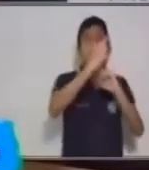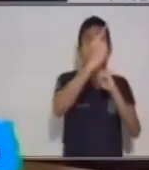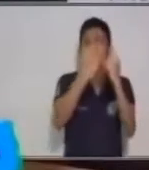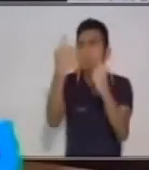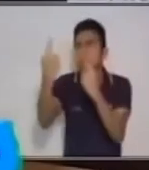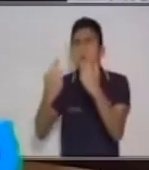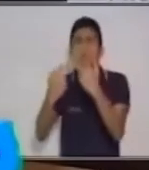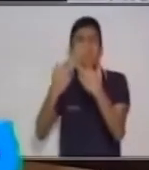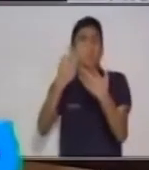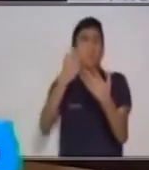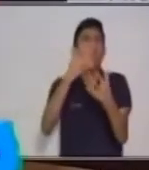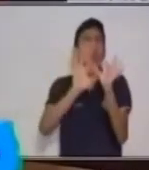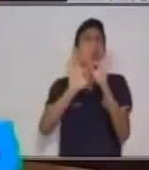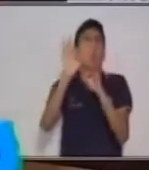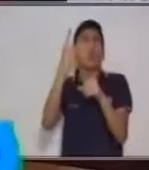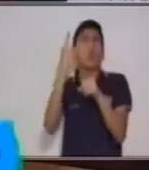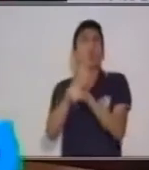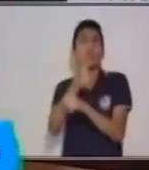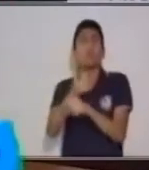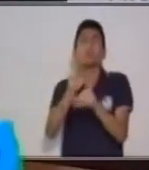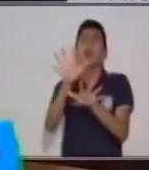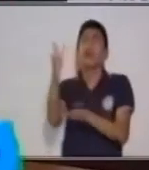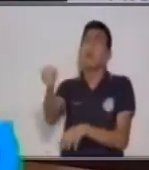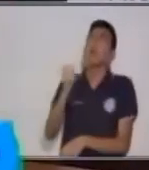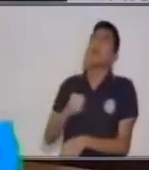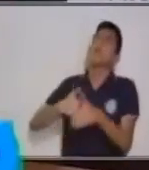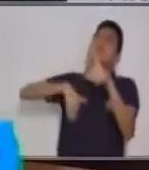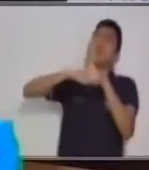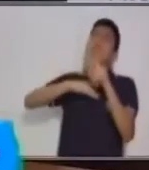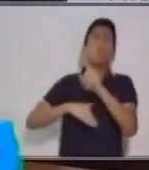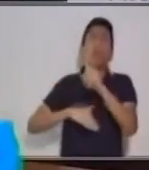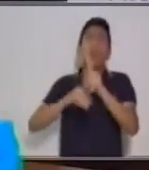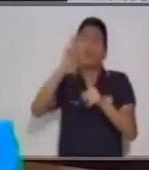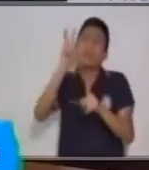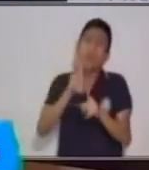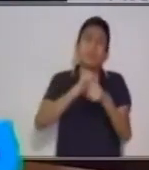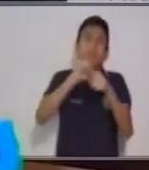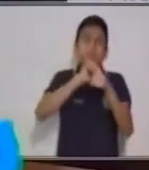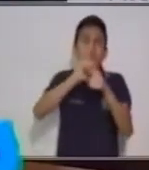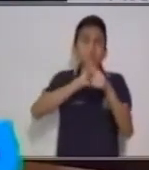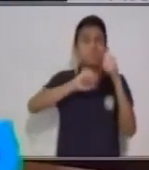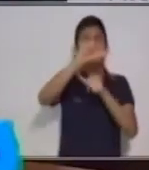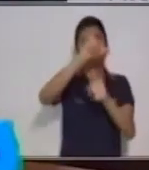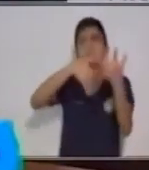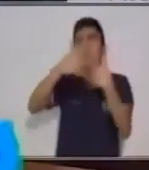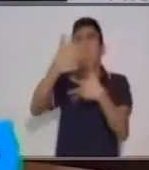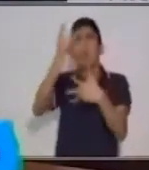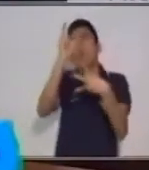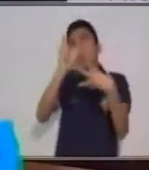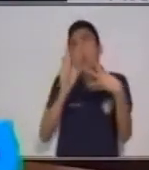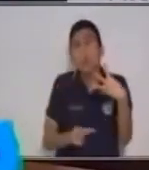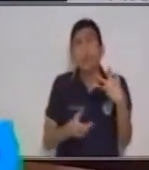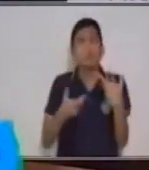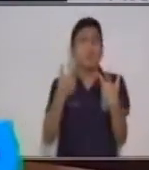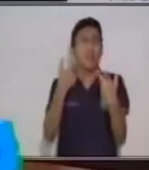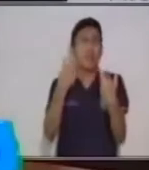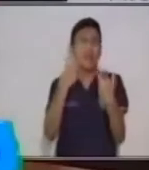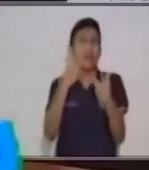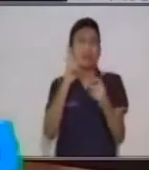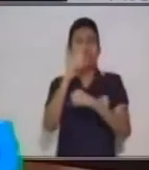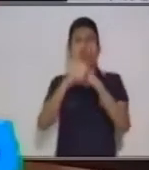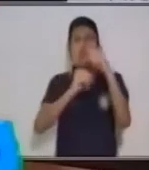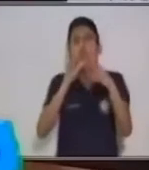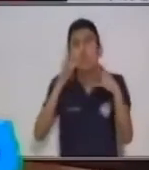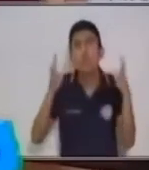lo puedes hacer con utensilios de limpieza, los puedes hacer con herramientas de lo que utilizas en clase,